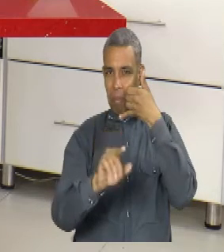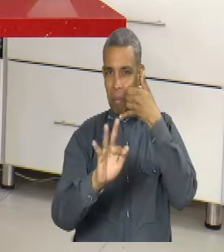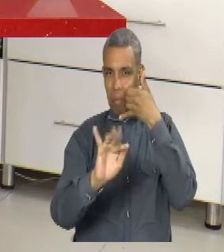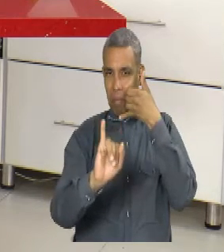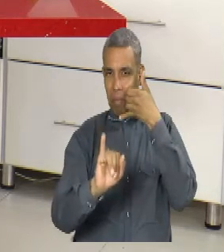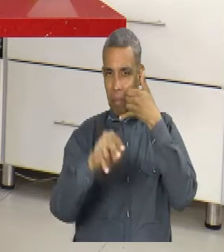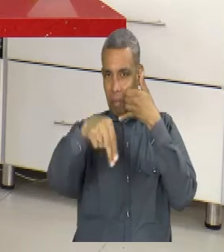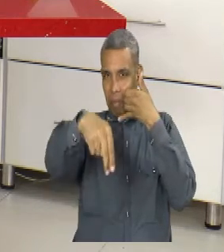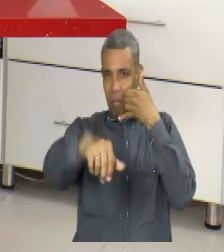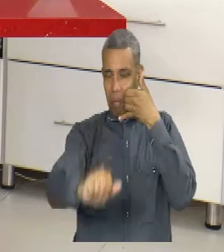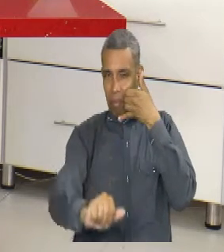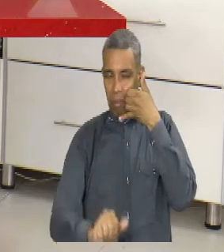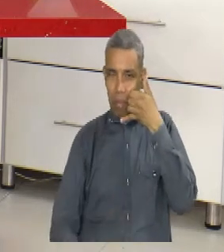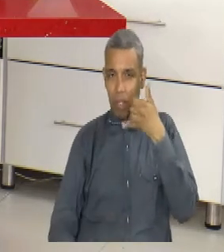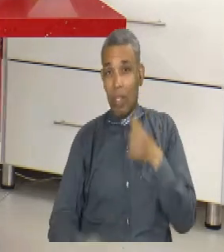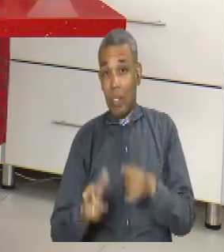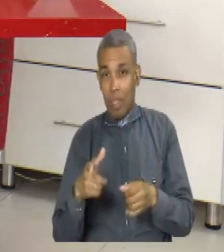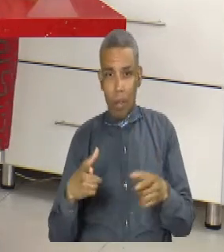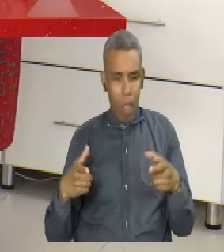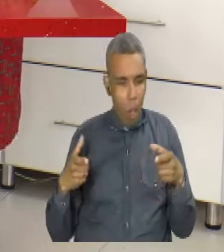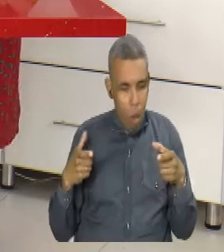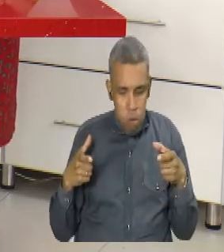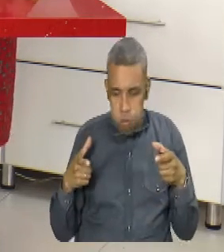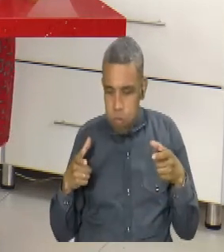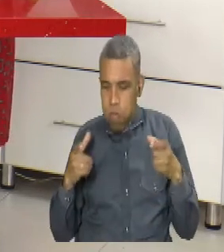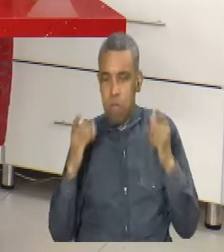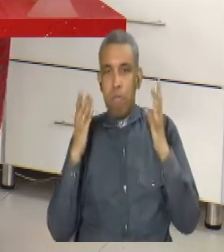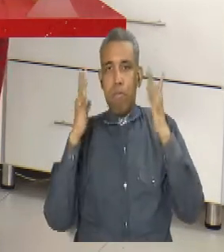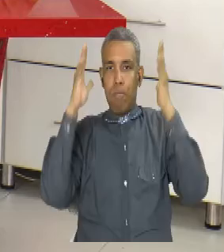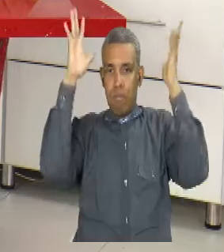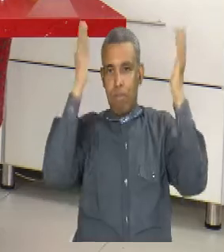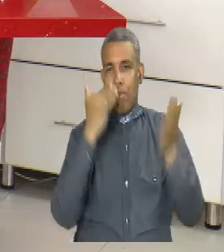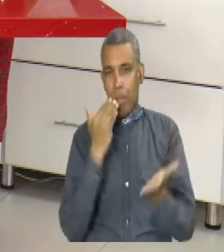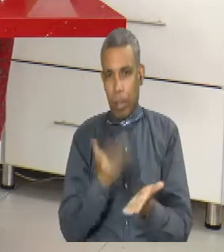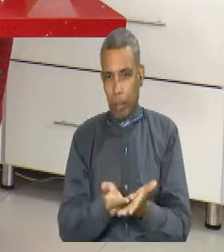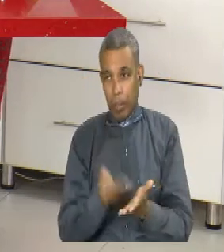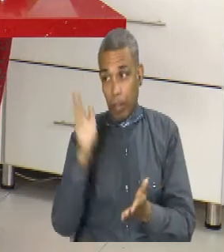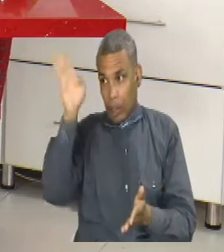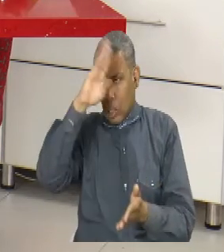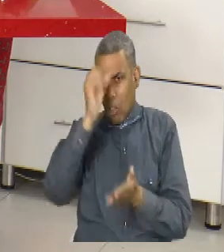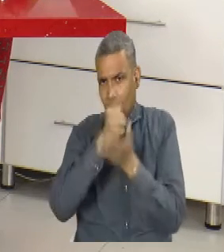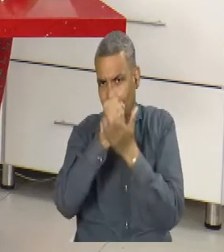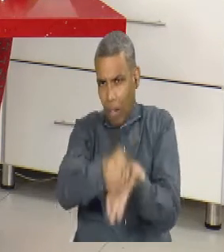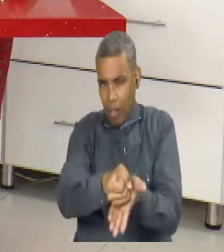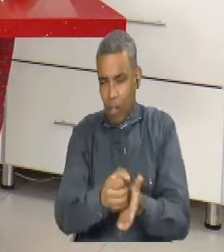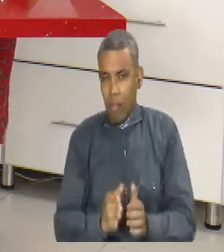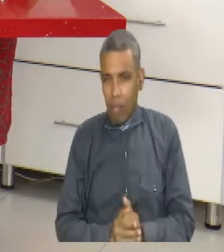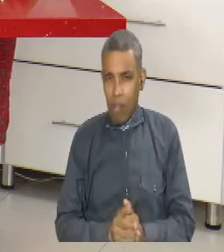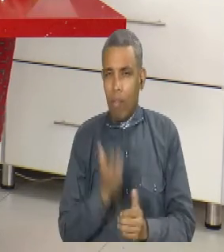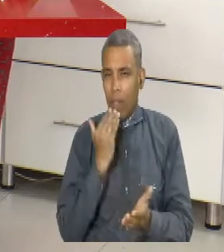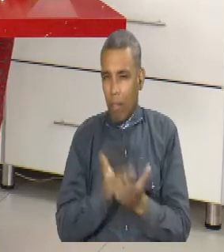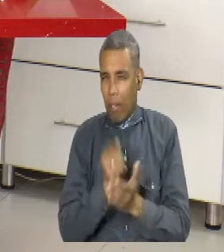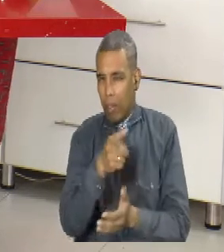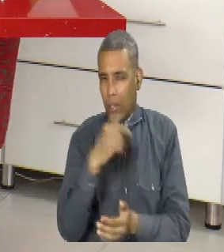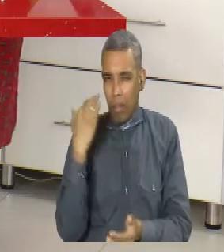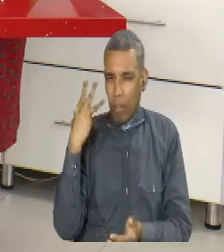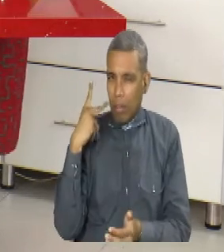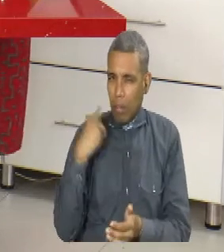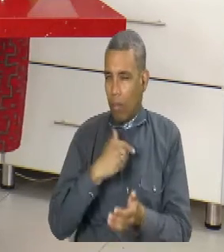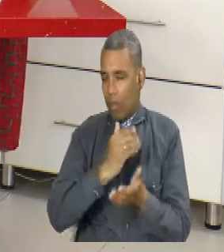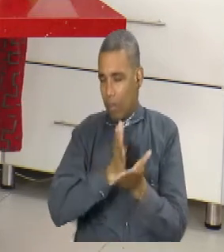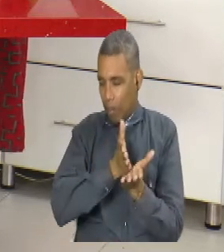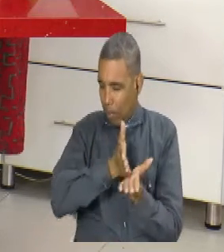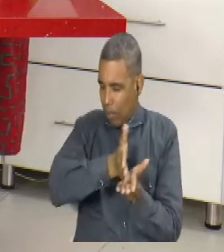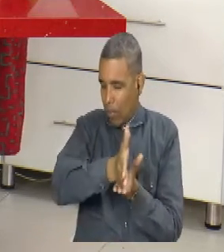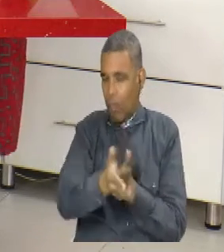cumpleaños. Gracias. Dios te bendiga sí, y agradecerte por ser fiel televidente de nosotros acá, nuestras total, recetas. Todos los